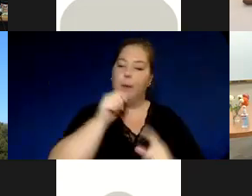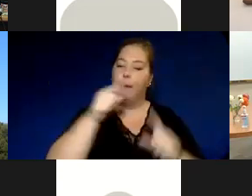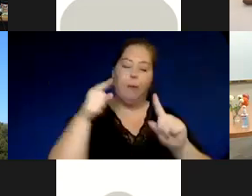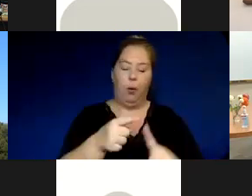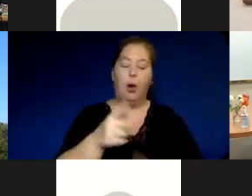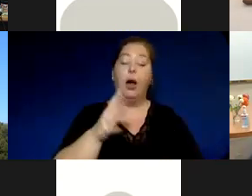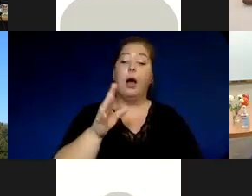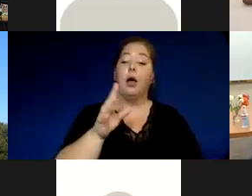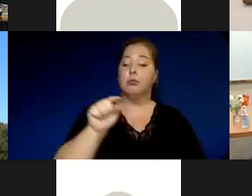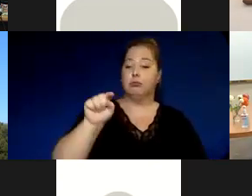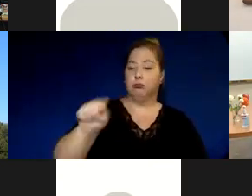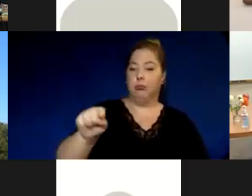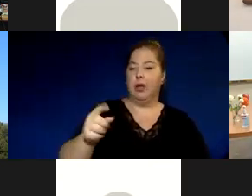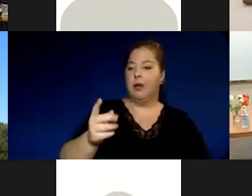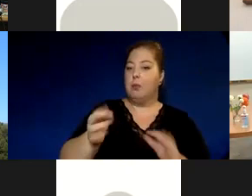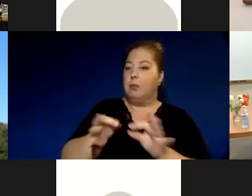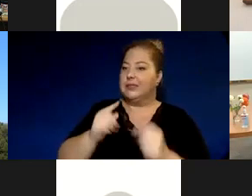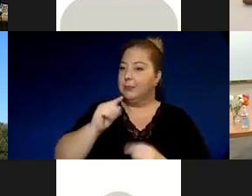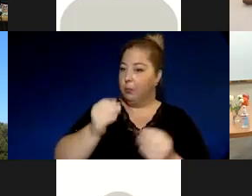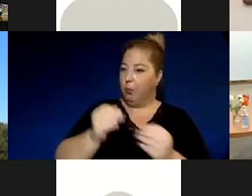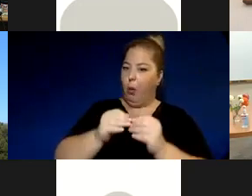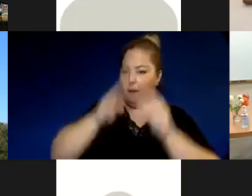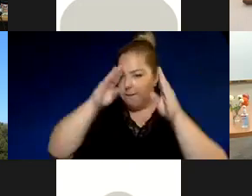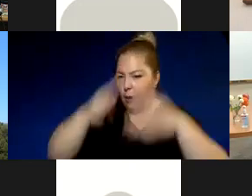comunidad y las propiedades que están amenazadas.